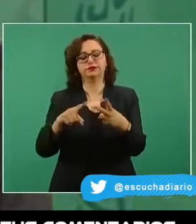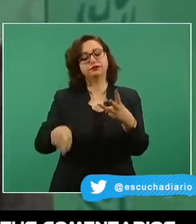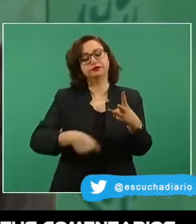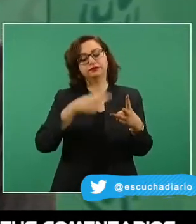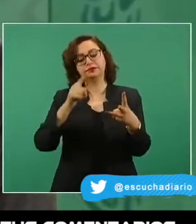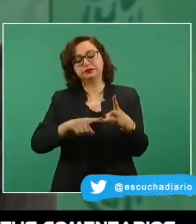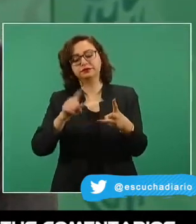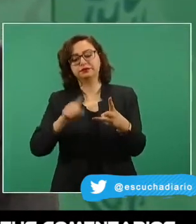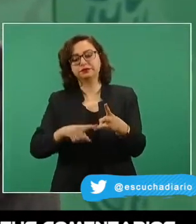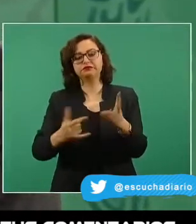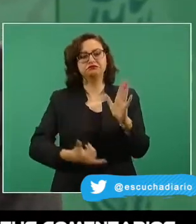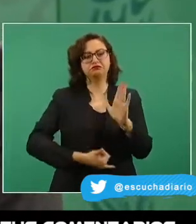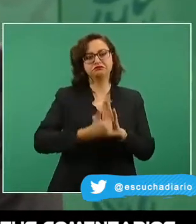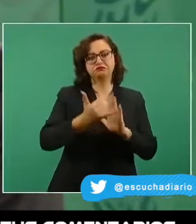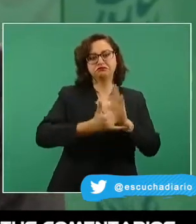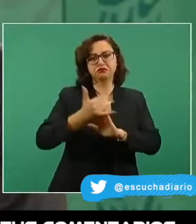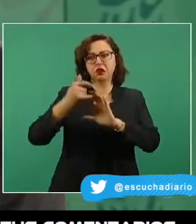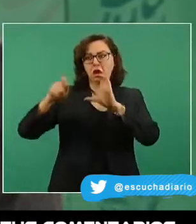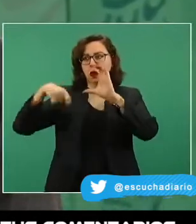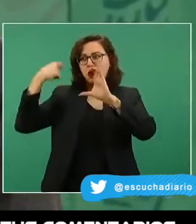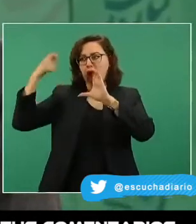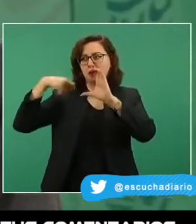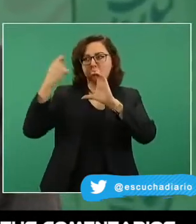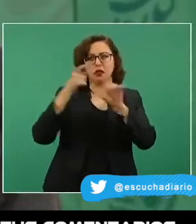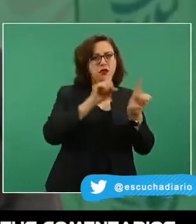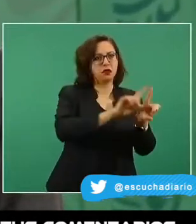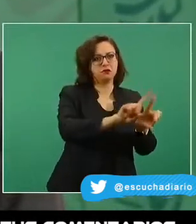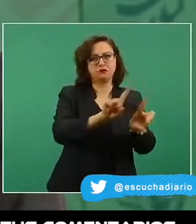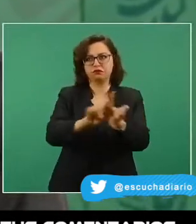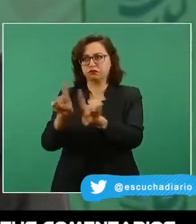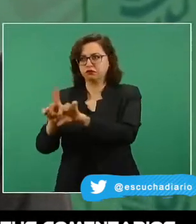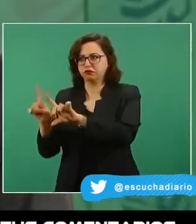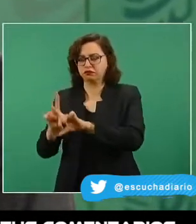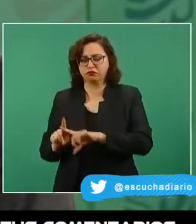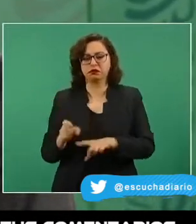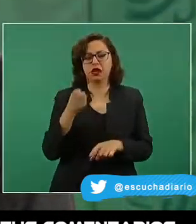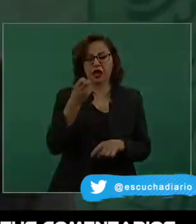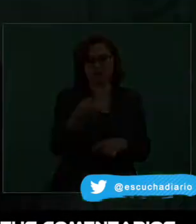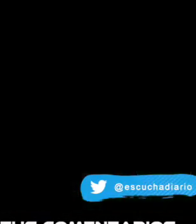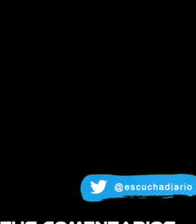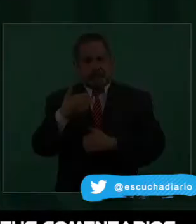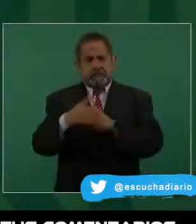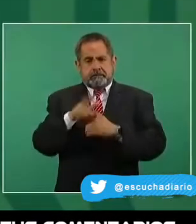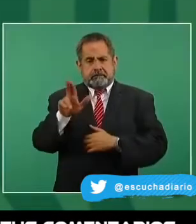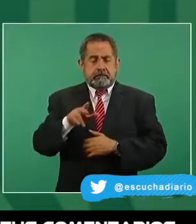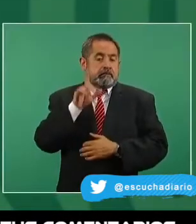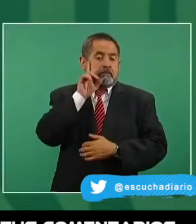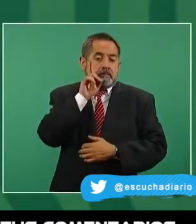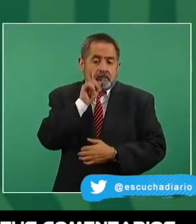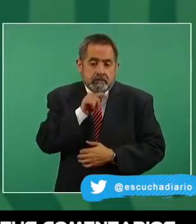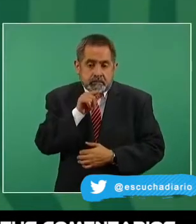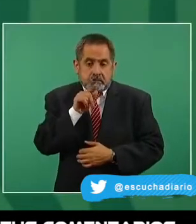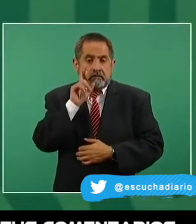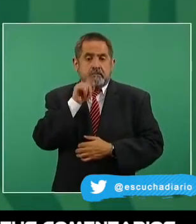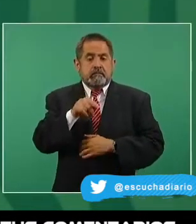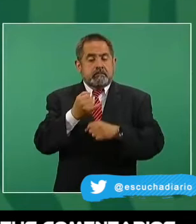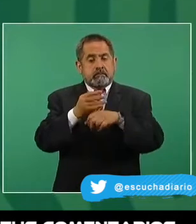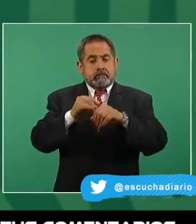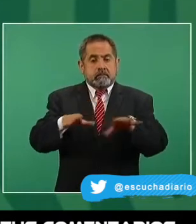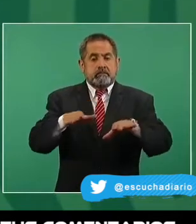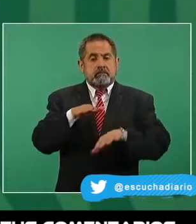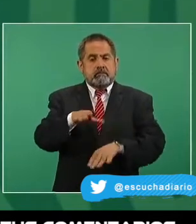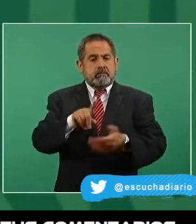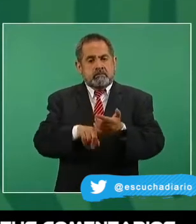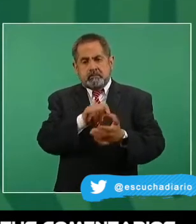exterior y de la seguridad. Esto ocurrirá el 30 de marzo en Palacio Nacional. Mañana vamos a informar sobre